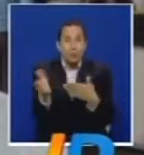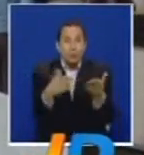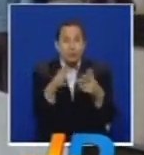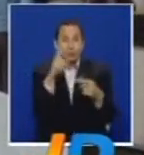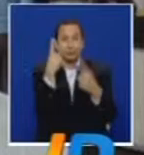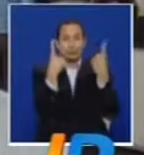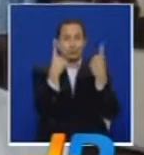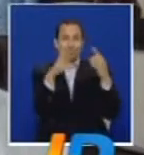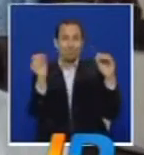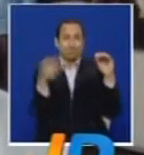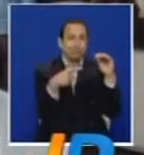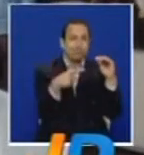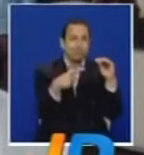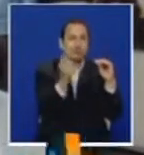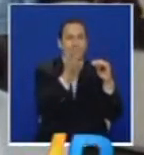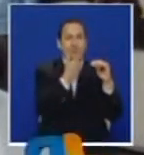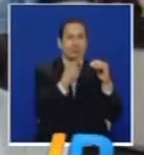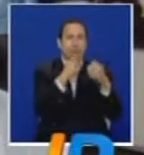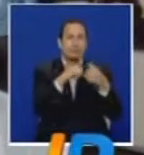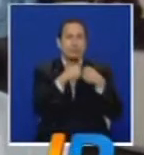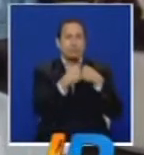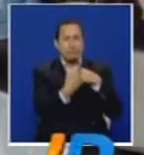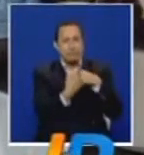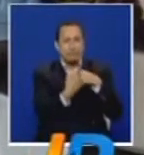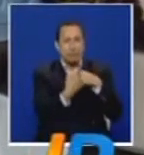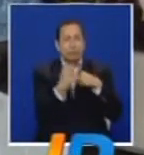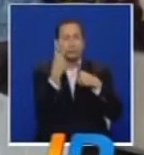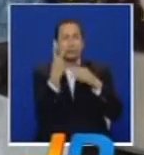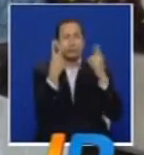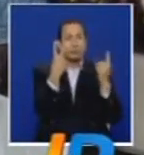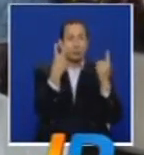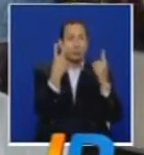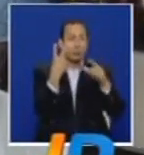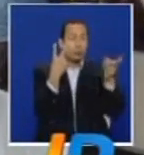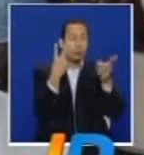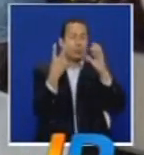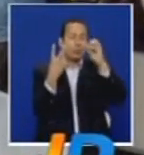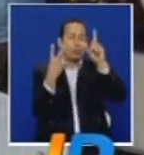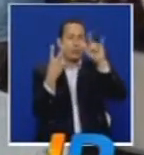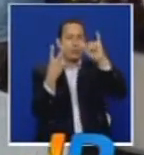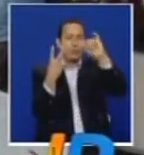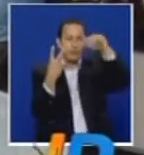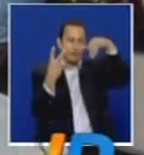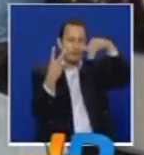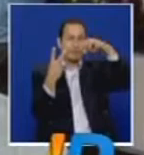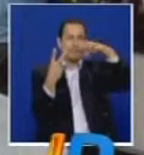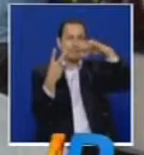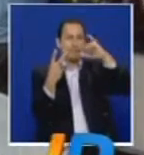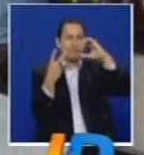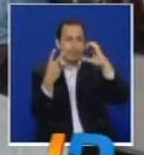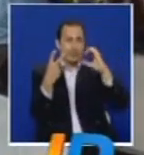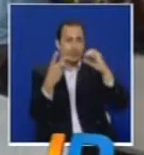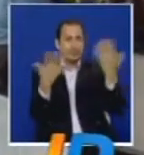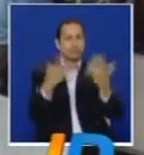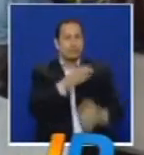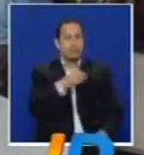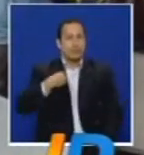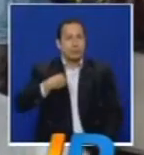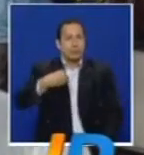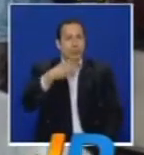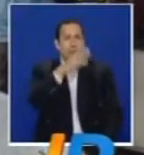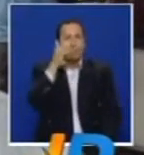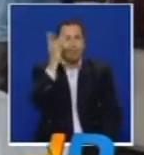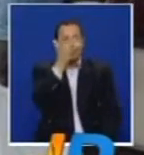1-1 en el triunfo del Mónaco de visitante 2-1 sobre el Olympique de Marsella. Y en Porto, qué golazo, el de Jackson